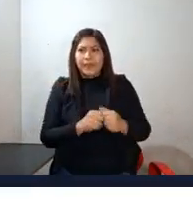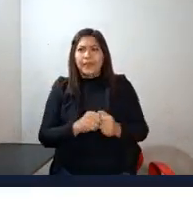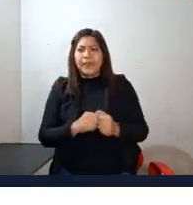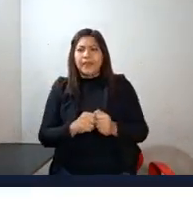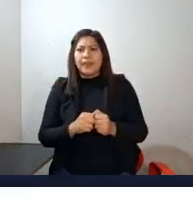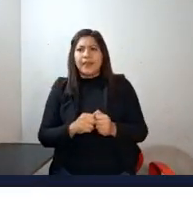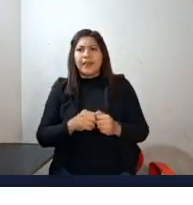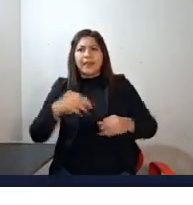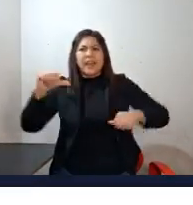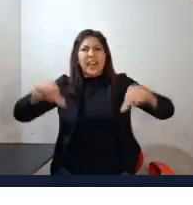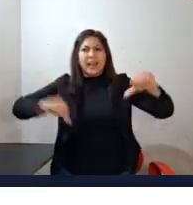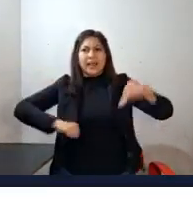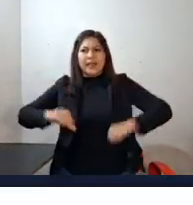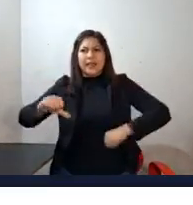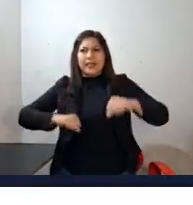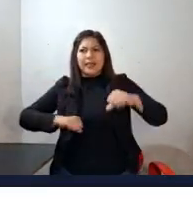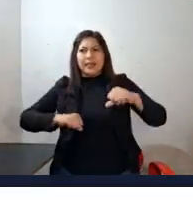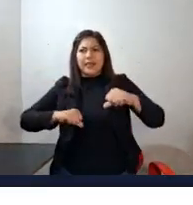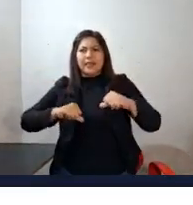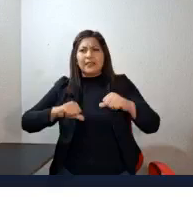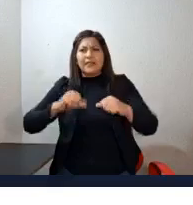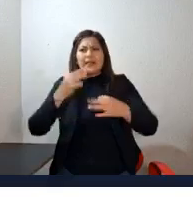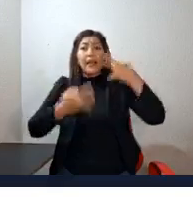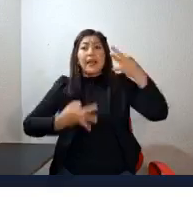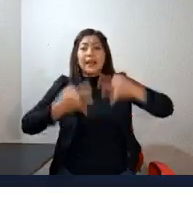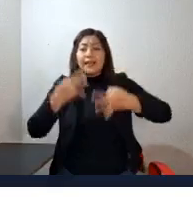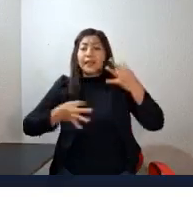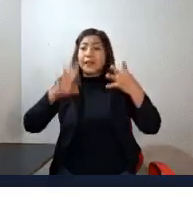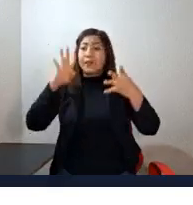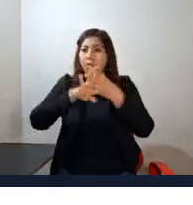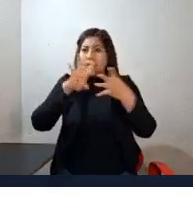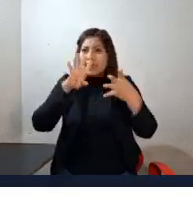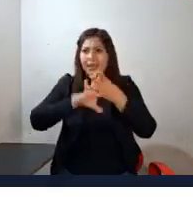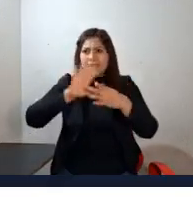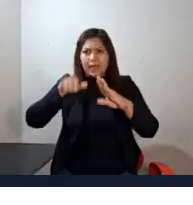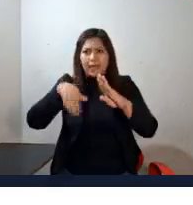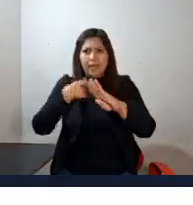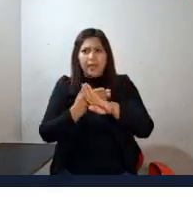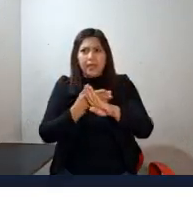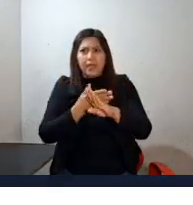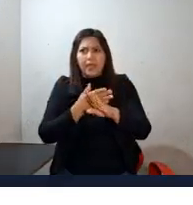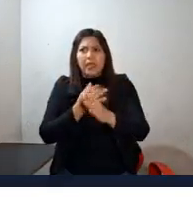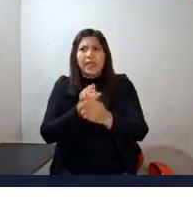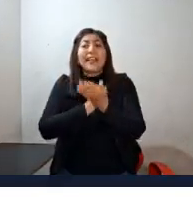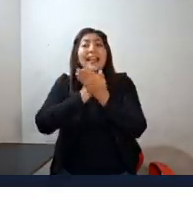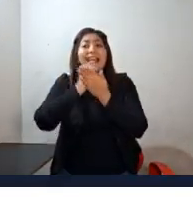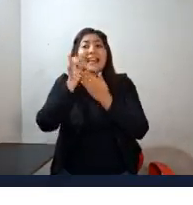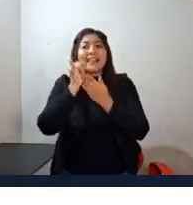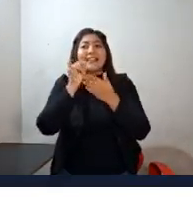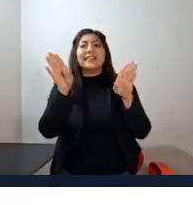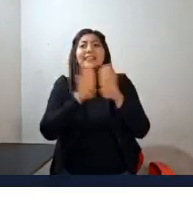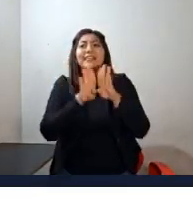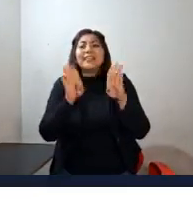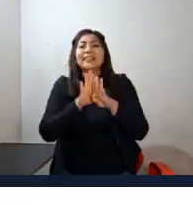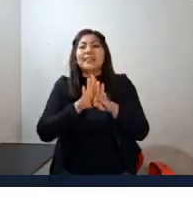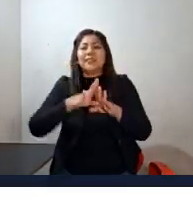personas que de una forma dolosa hayan dispuesto de esos inmuebles o de esos bienes.